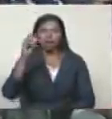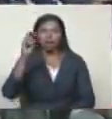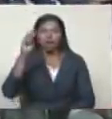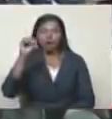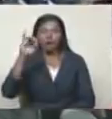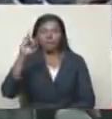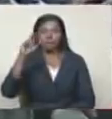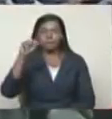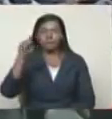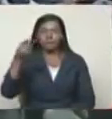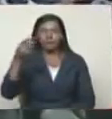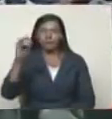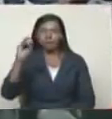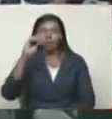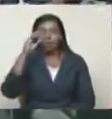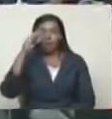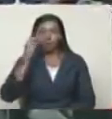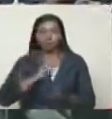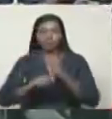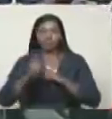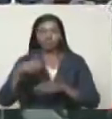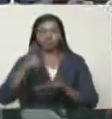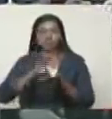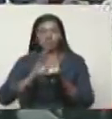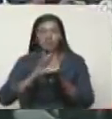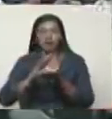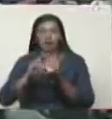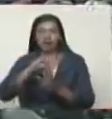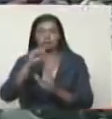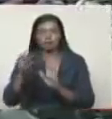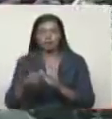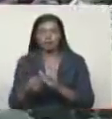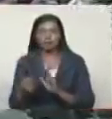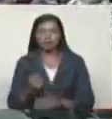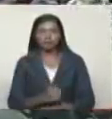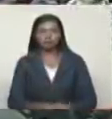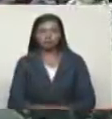Región Estratégica de Defensa Integral Central.